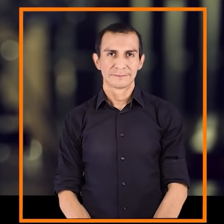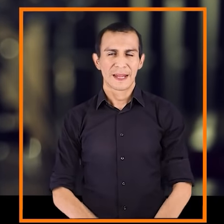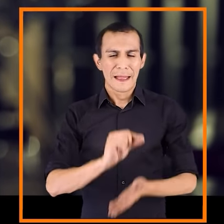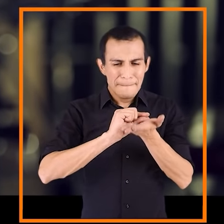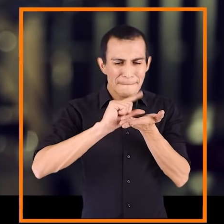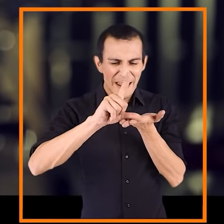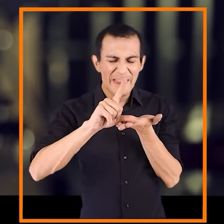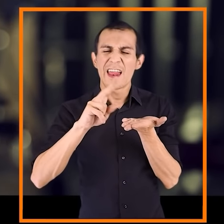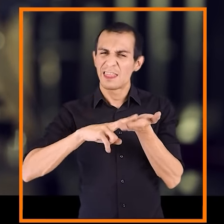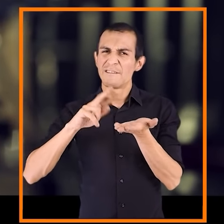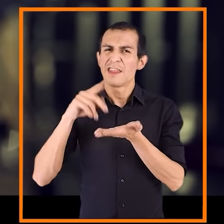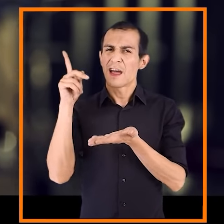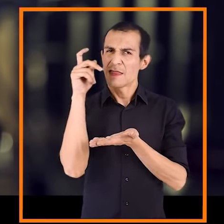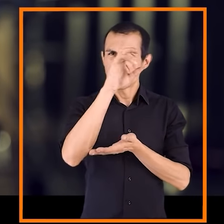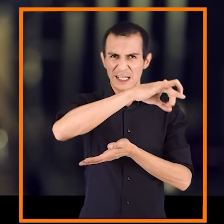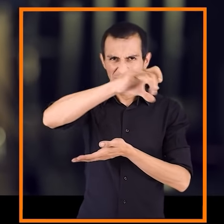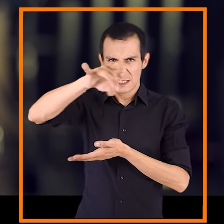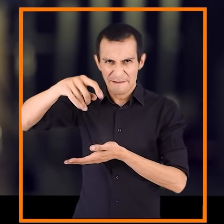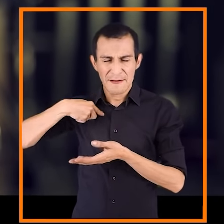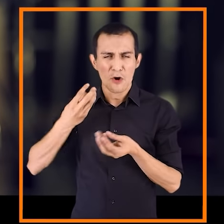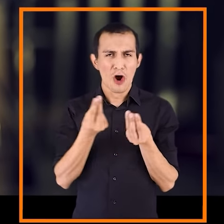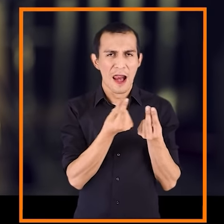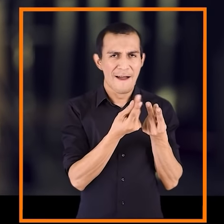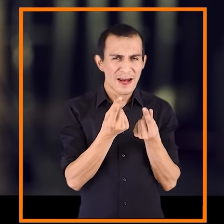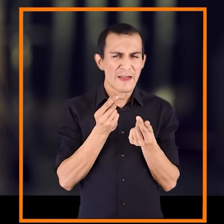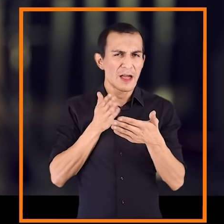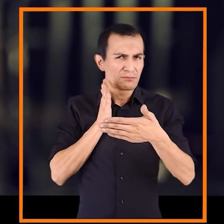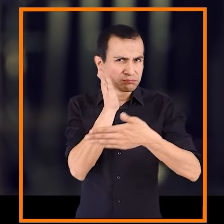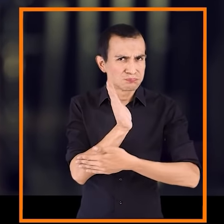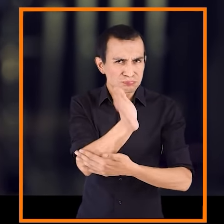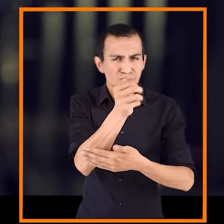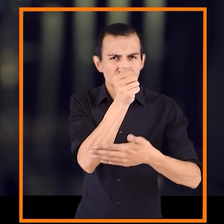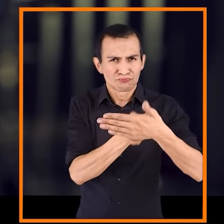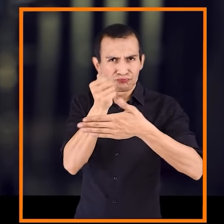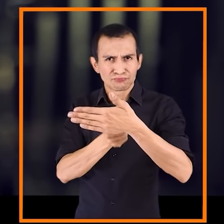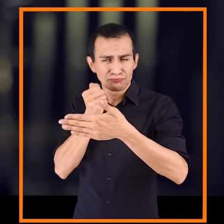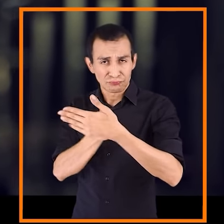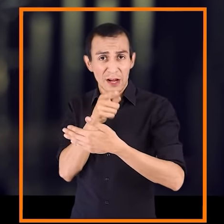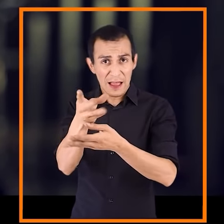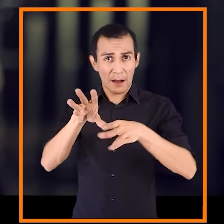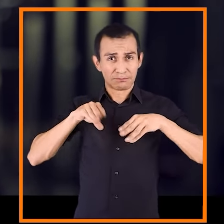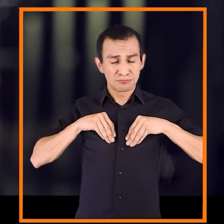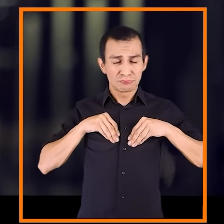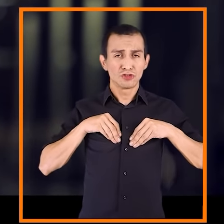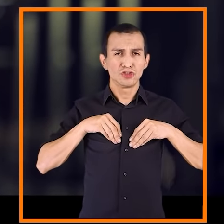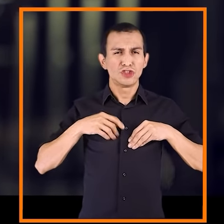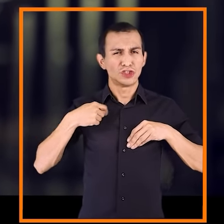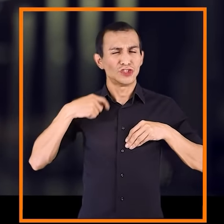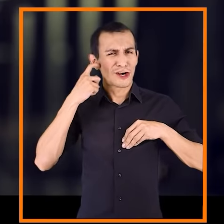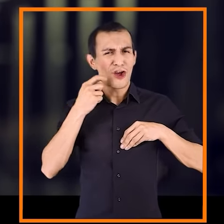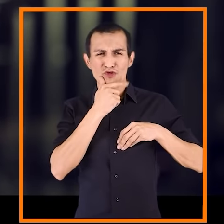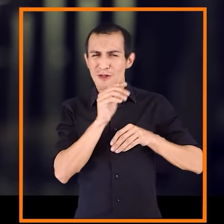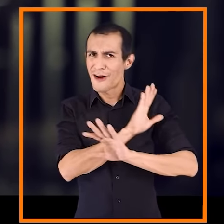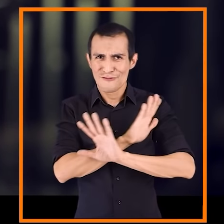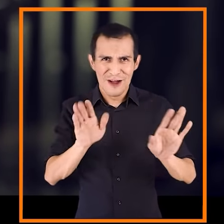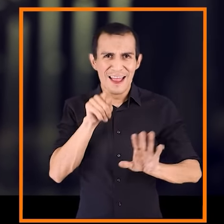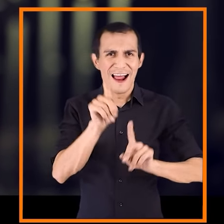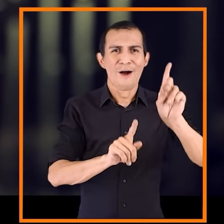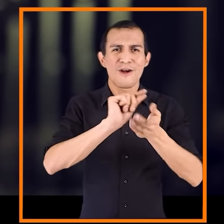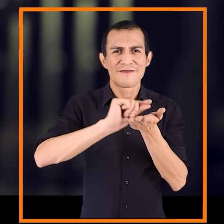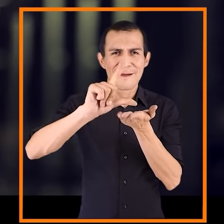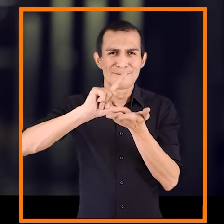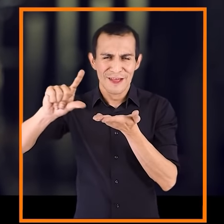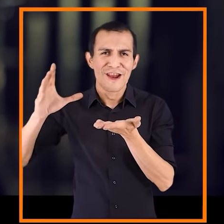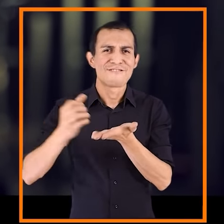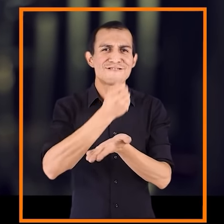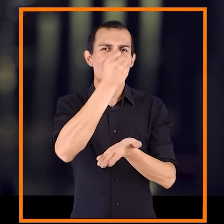Emprender, todos sabemos que es sumamente difícil y con la capacidad de perseverar y de tener constancia, no tenemos ninguna duda que alguno de